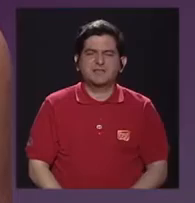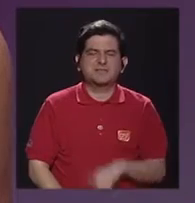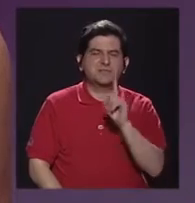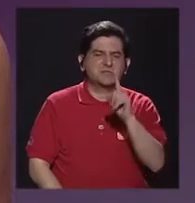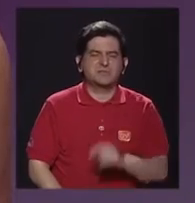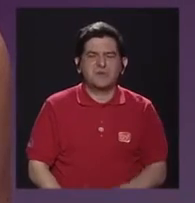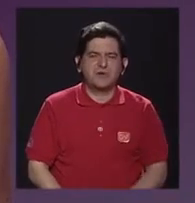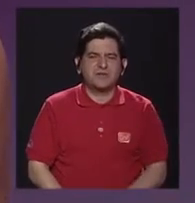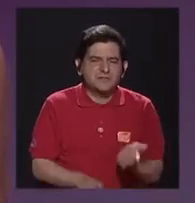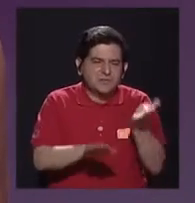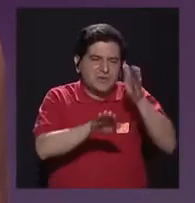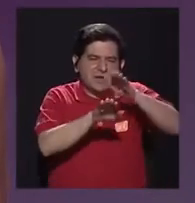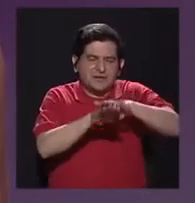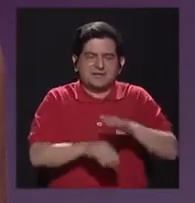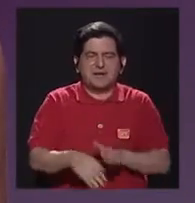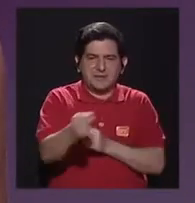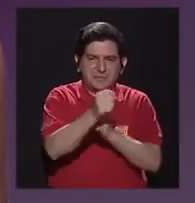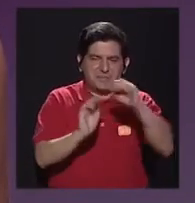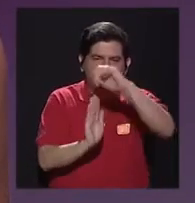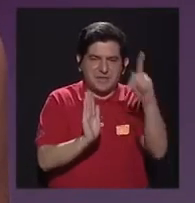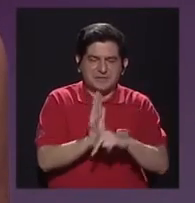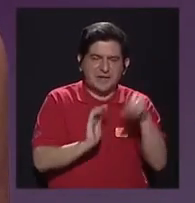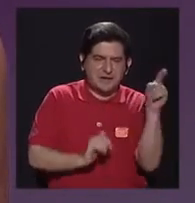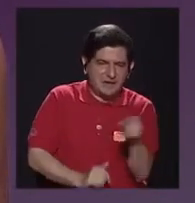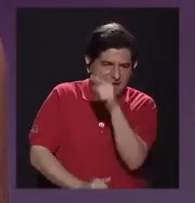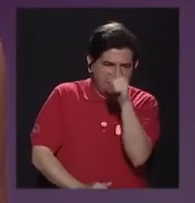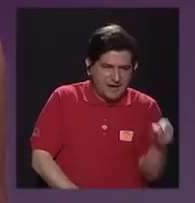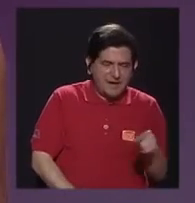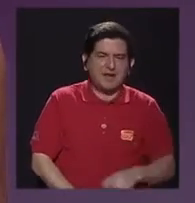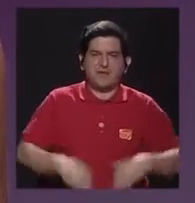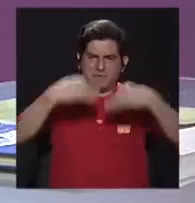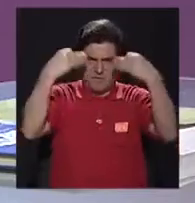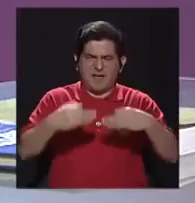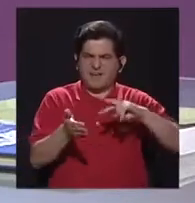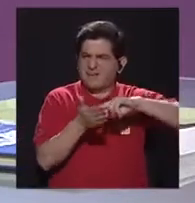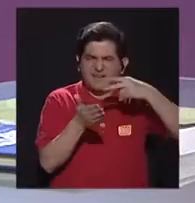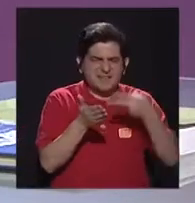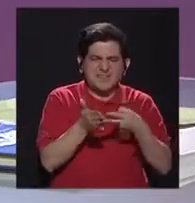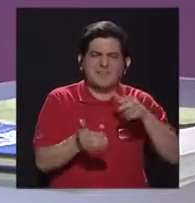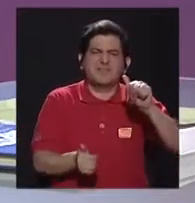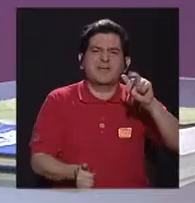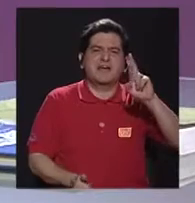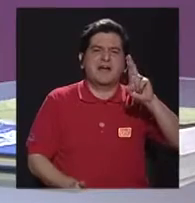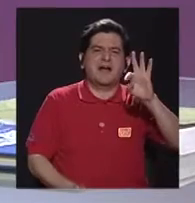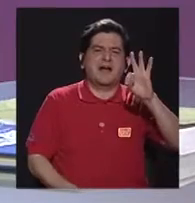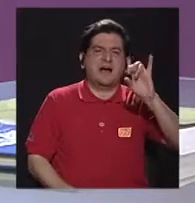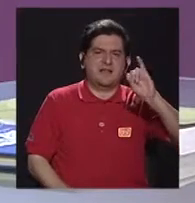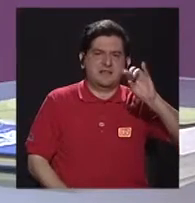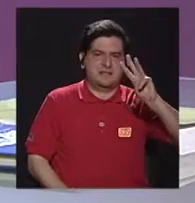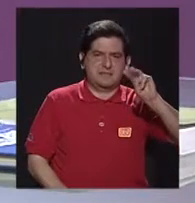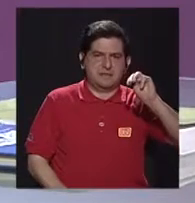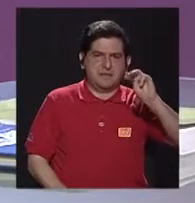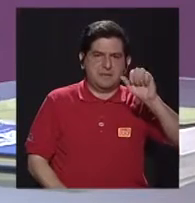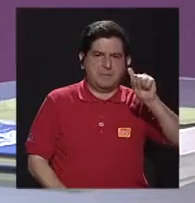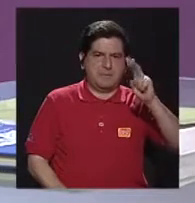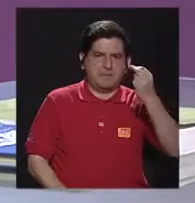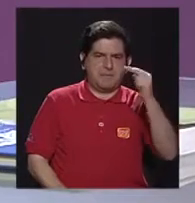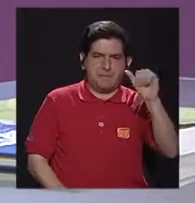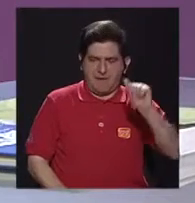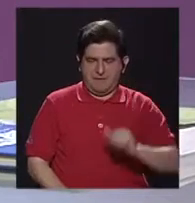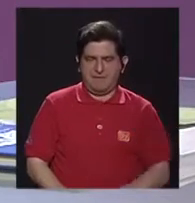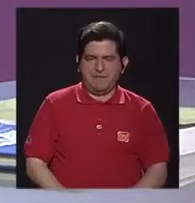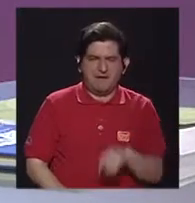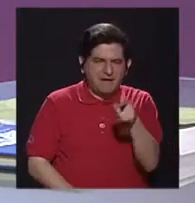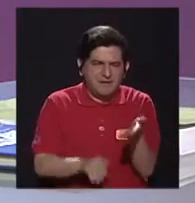Sala Constitucional la anulación de este decreto? ¿A qué se refiere él con una artimaña? ¿Qué es lo que en el fondo